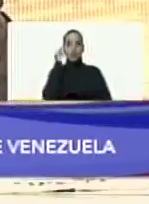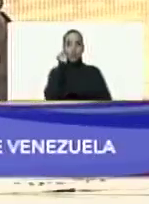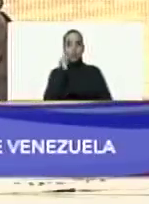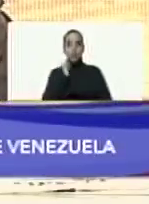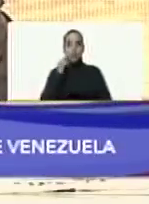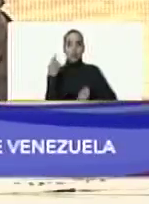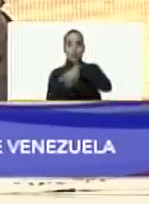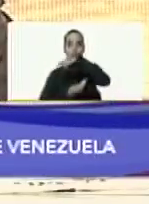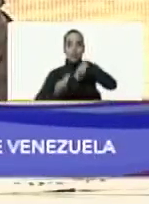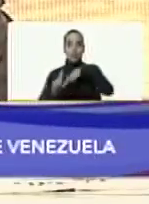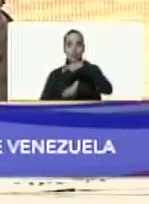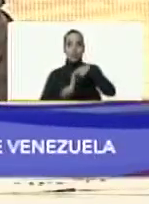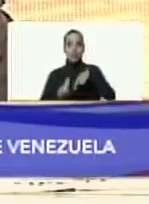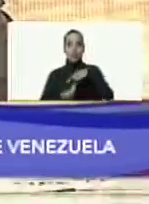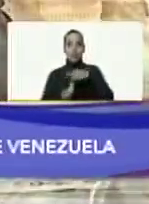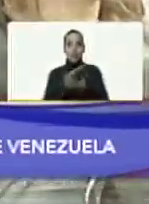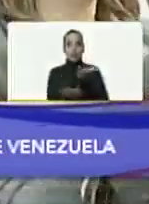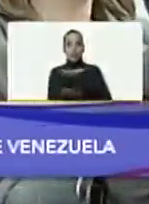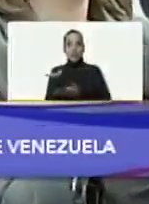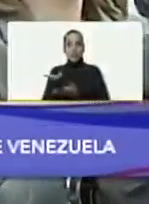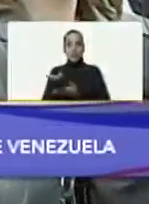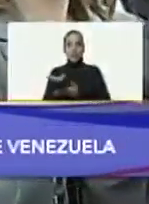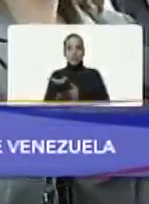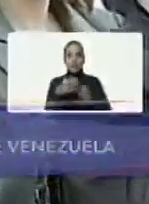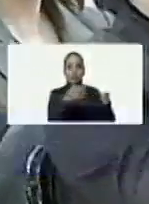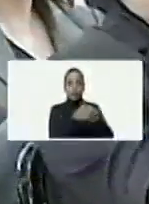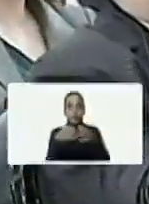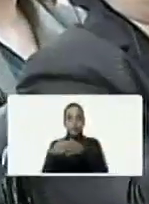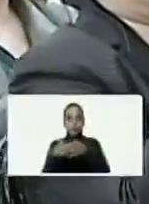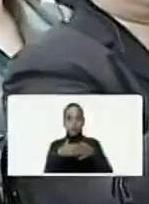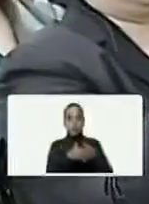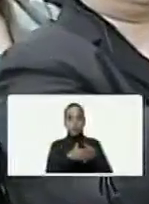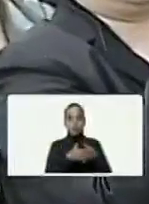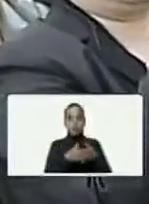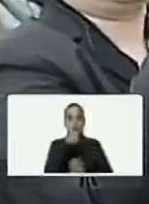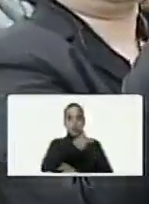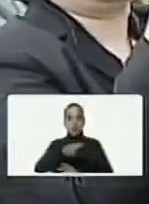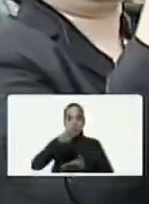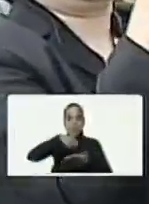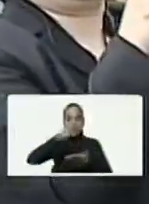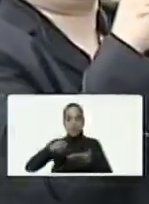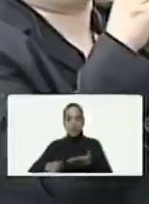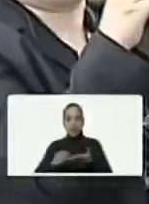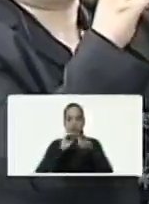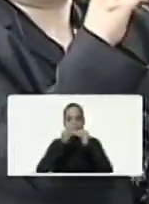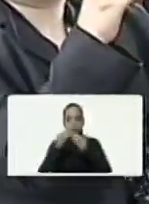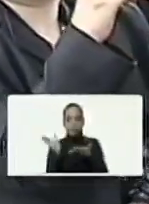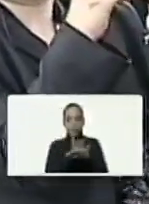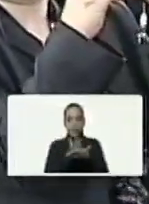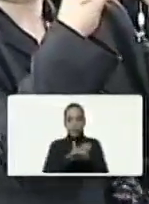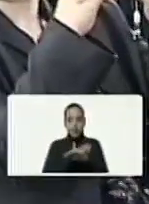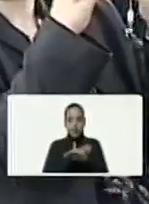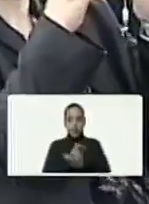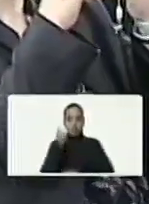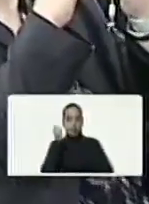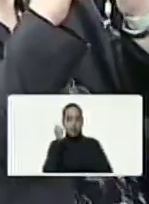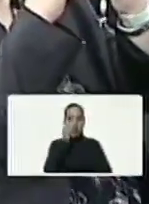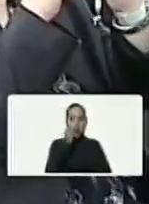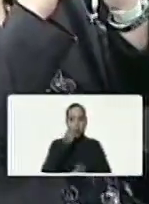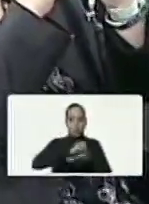y revolucionario a todas las delegaciones de escritores, editores, escritoras y